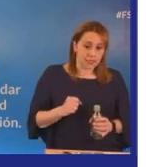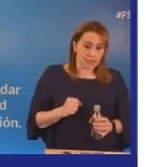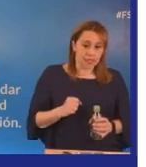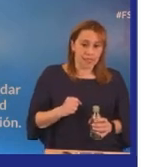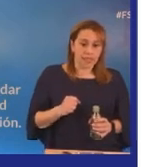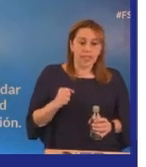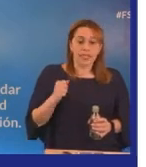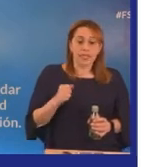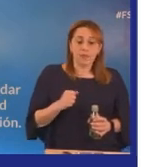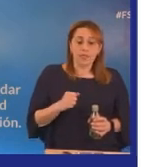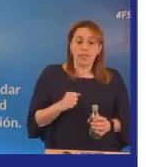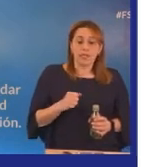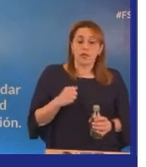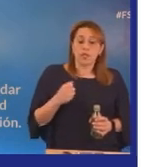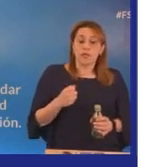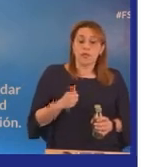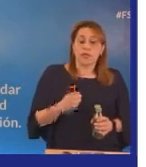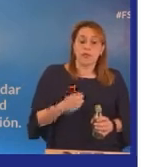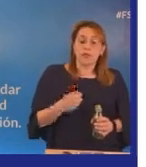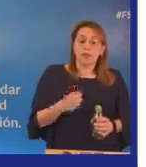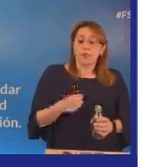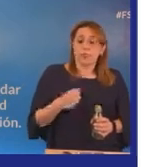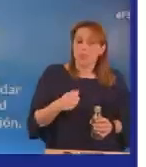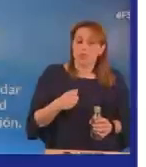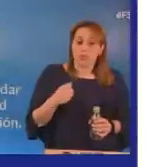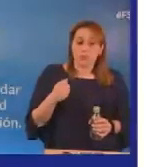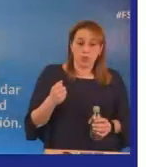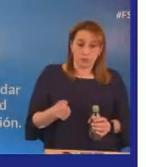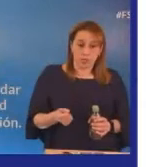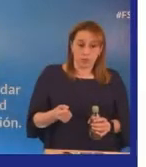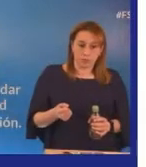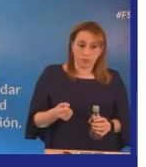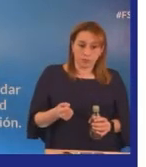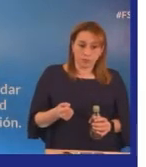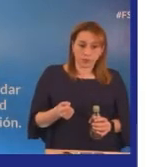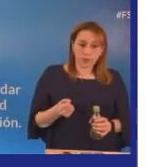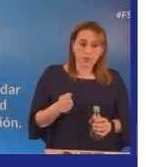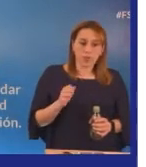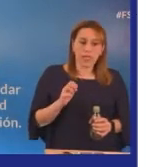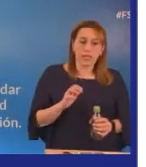que necesite. Y también tengo que mirar la parte de coordinación de movimiento.